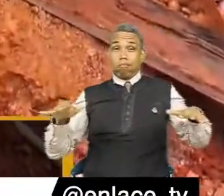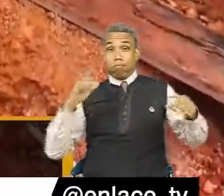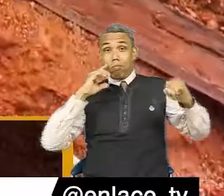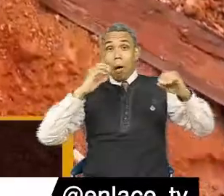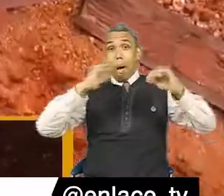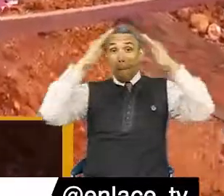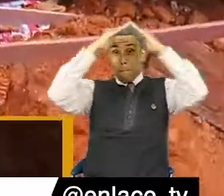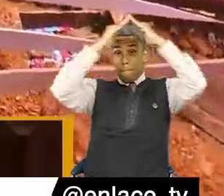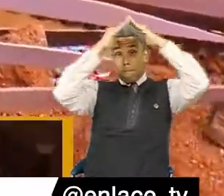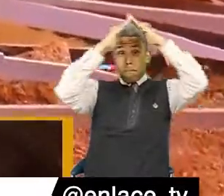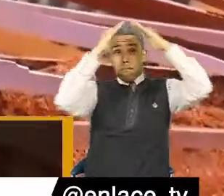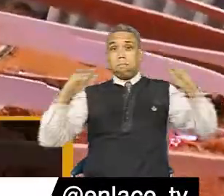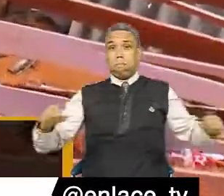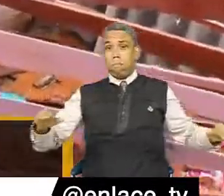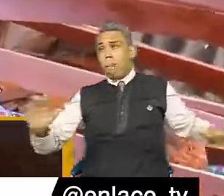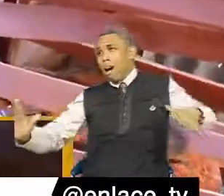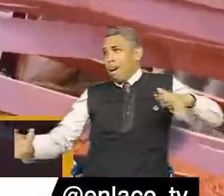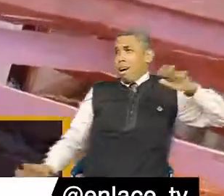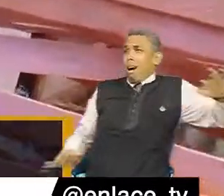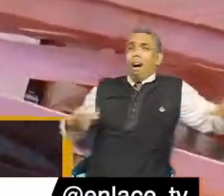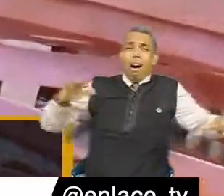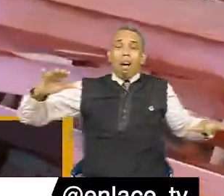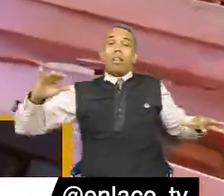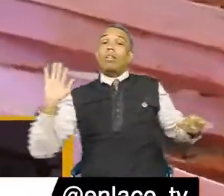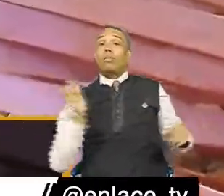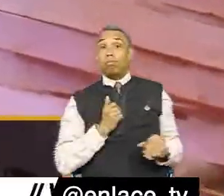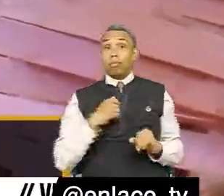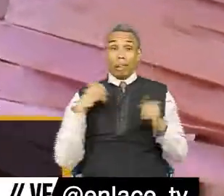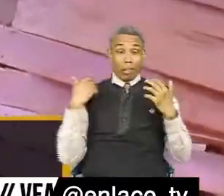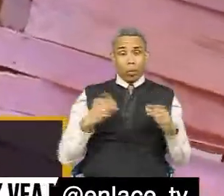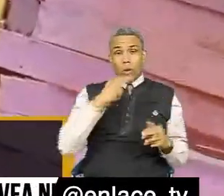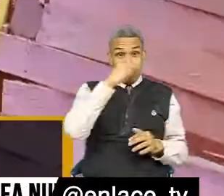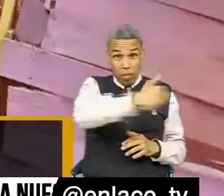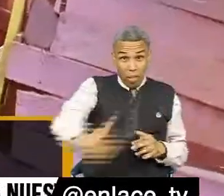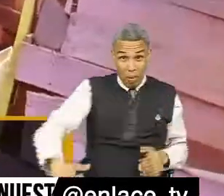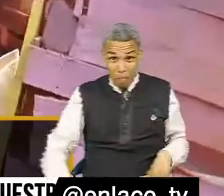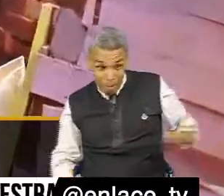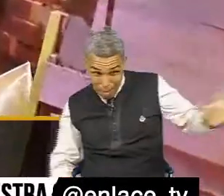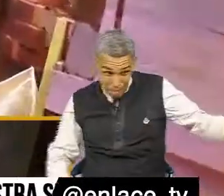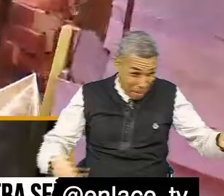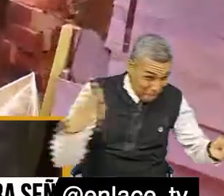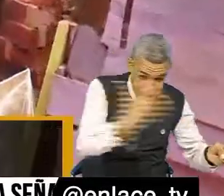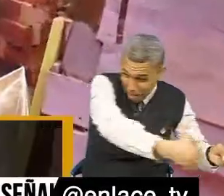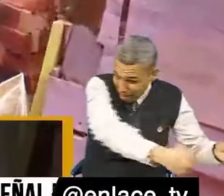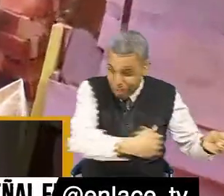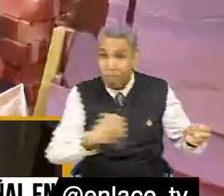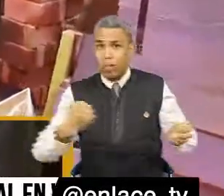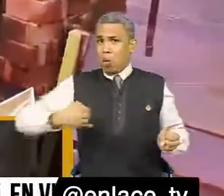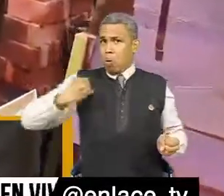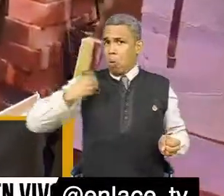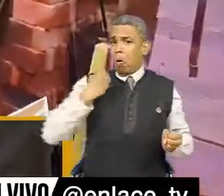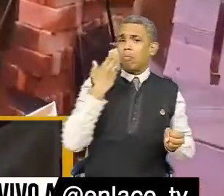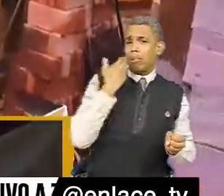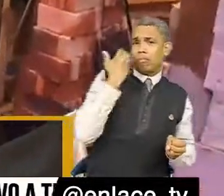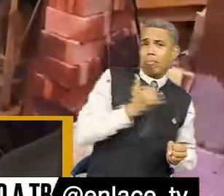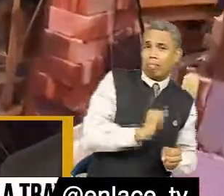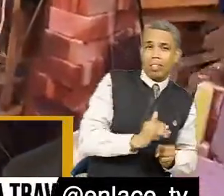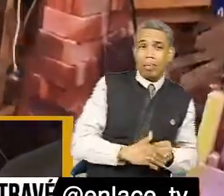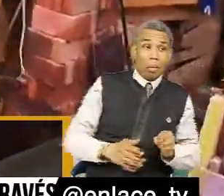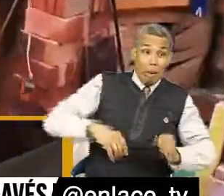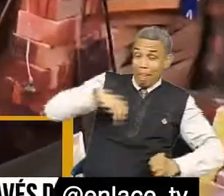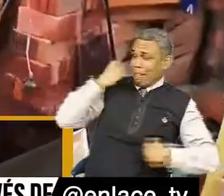nos tocó colocar escalera parada por el otro lado para poder sacar el niño y los muchachos pues ya estaban más grandes ellos pues de igual